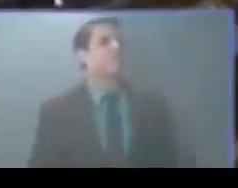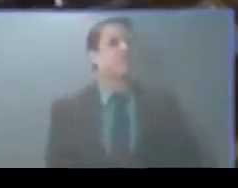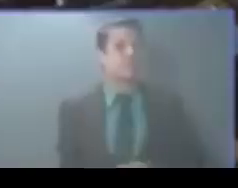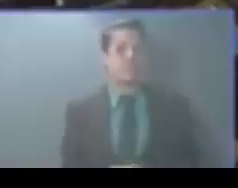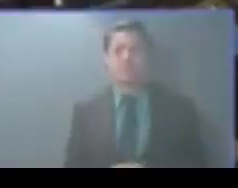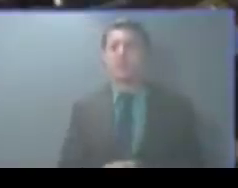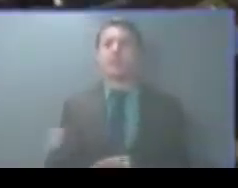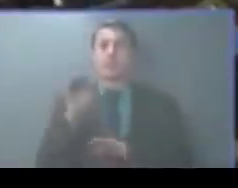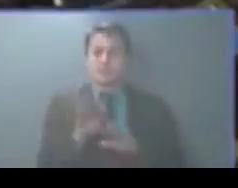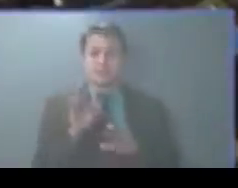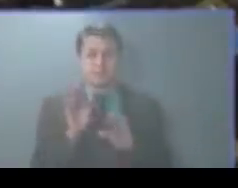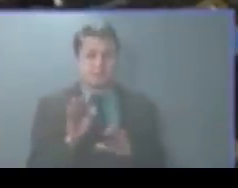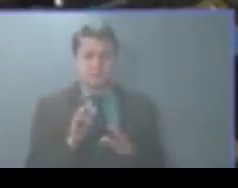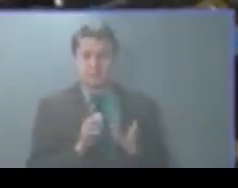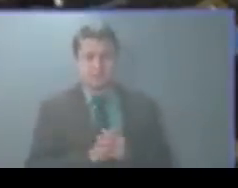Muchas gracias.